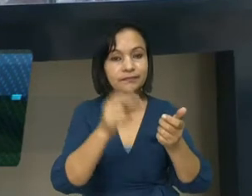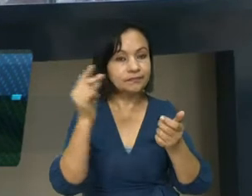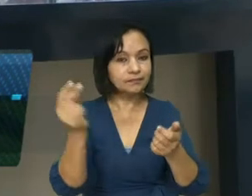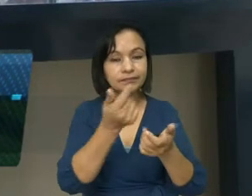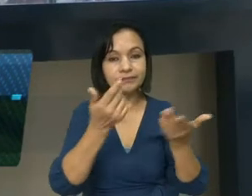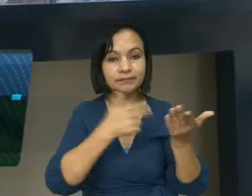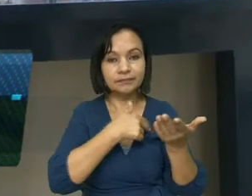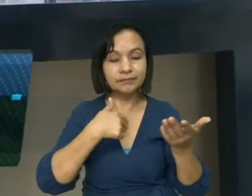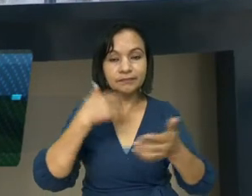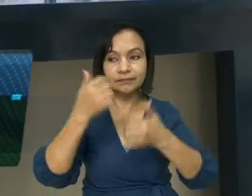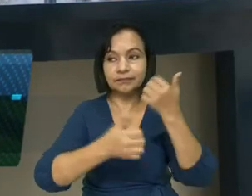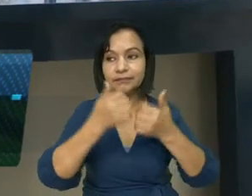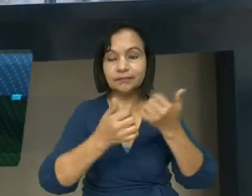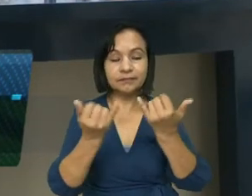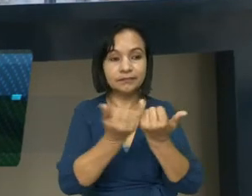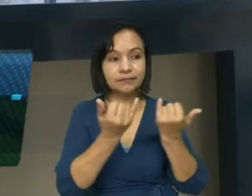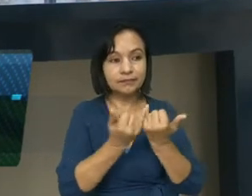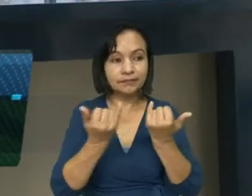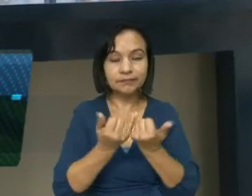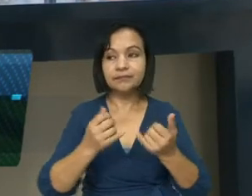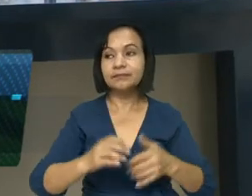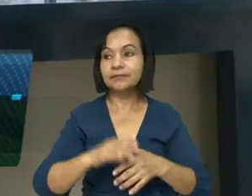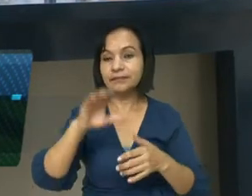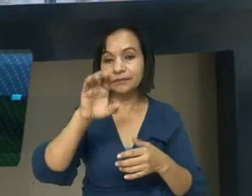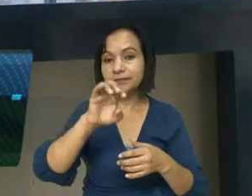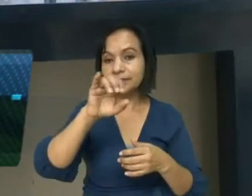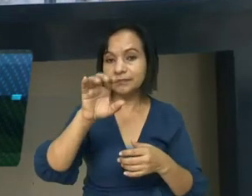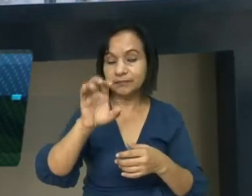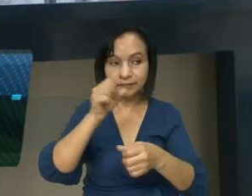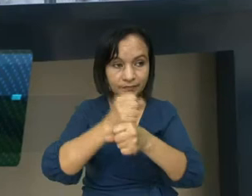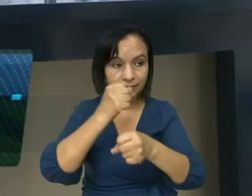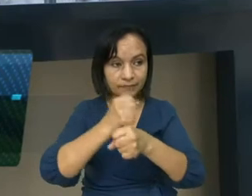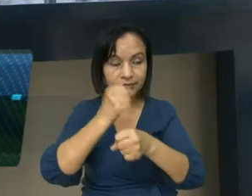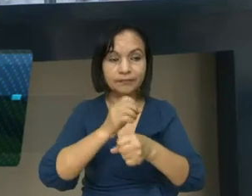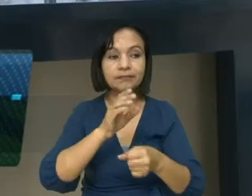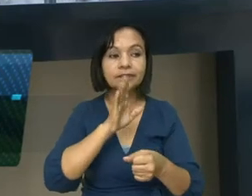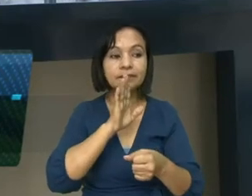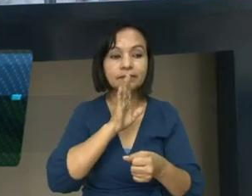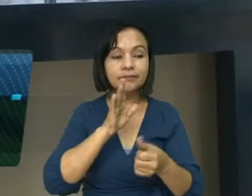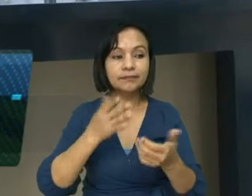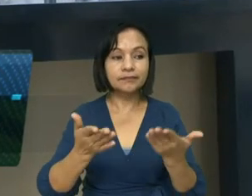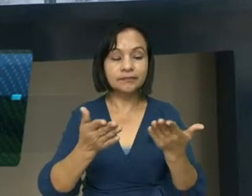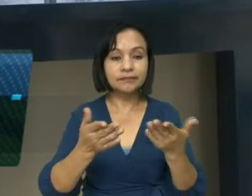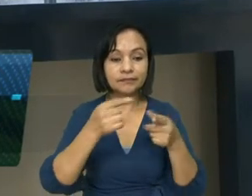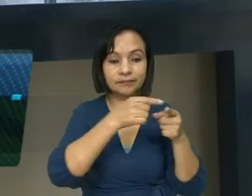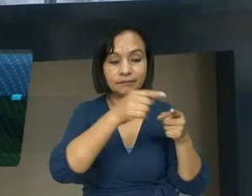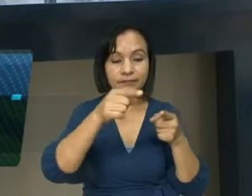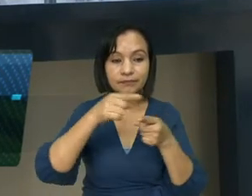resolver esa problemática. Y además, en este eje estratégico también estamos hablando de un